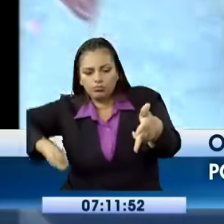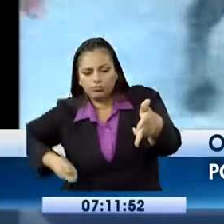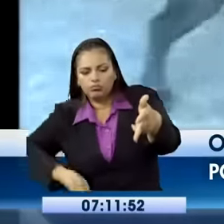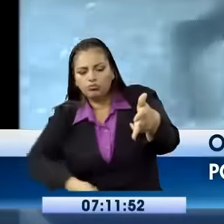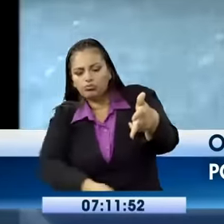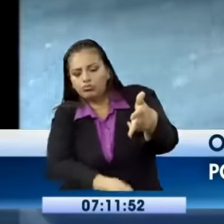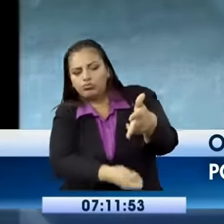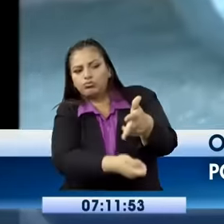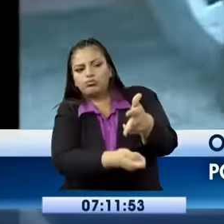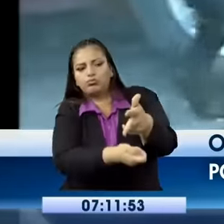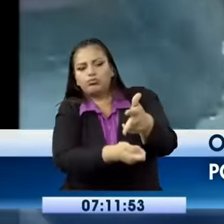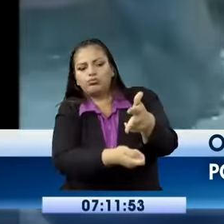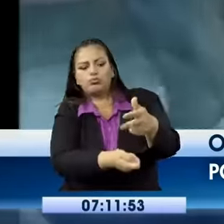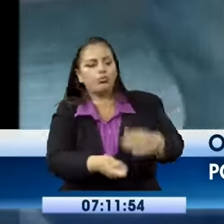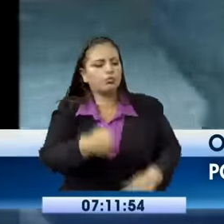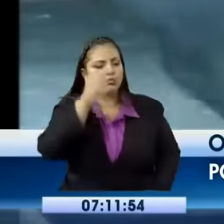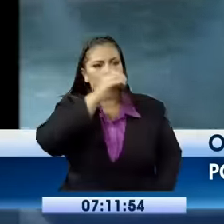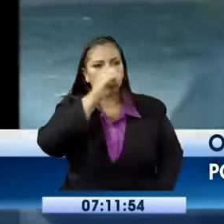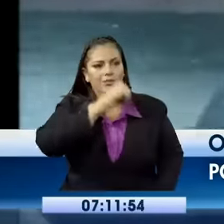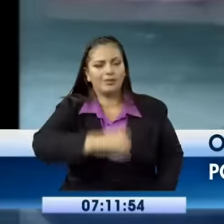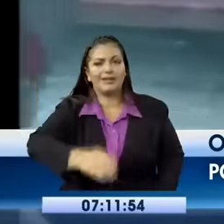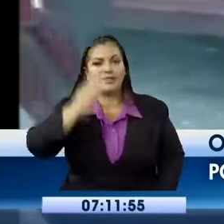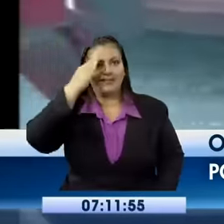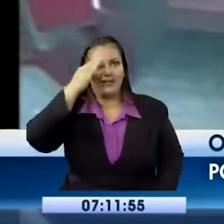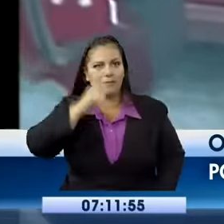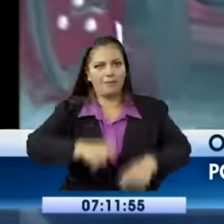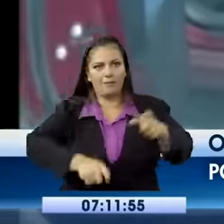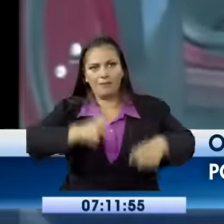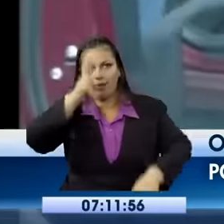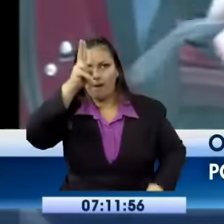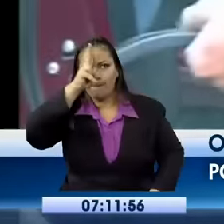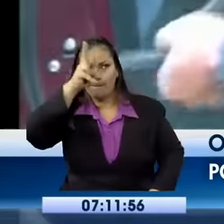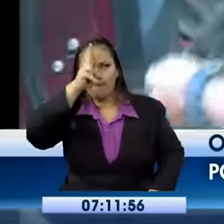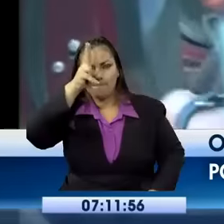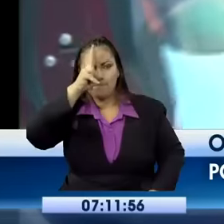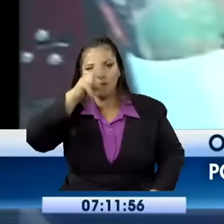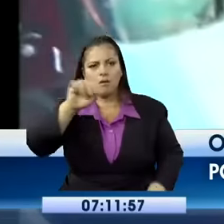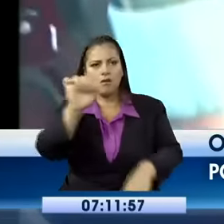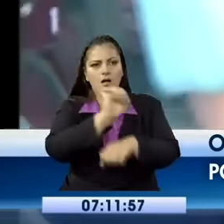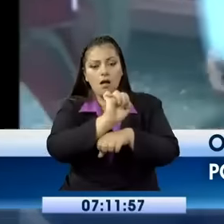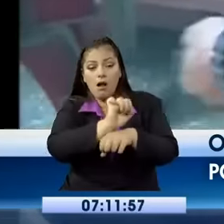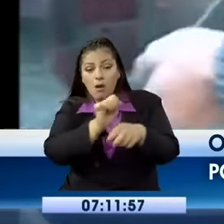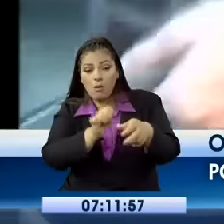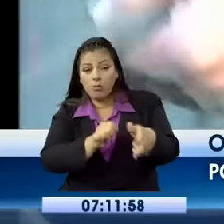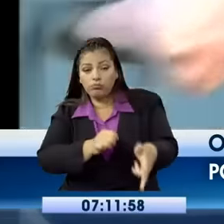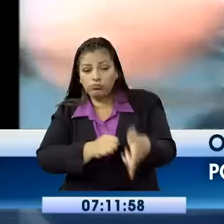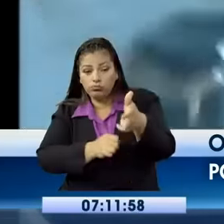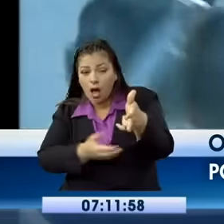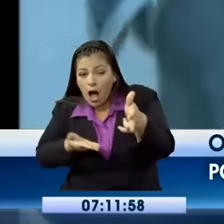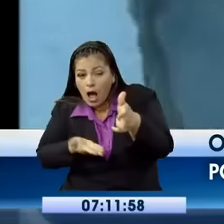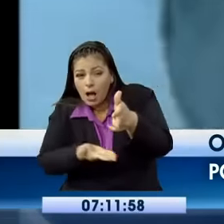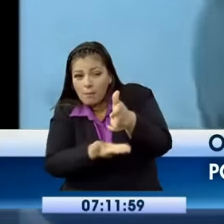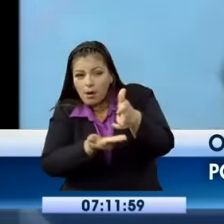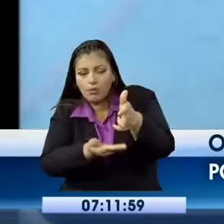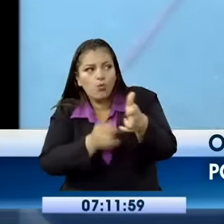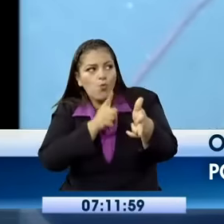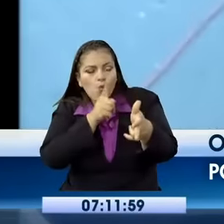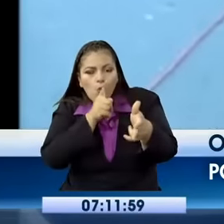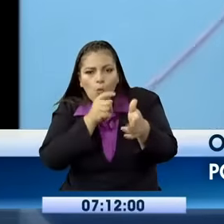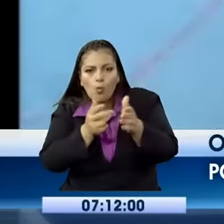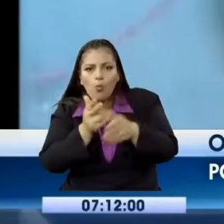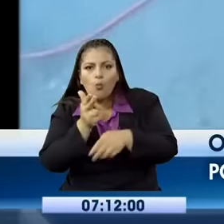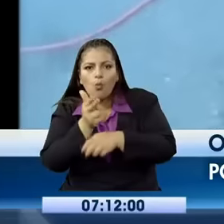los vehículos ya también se encuentran Canes aquí no efectivamente Estos son Canes antidrogas ellos ya